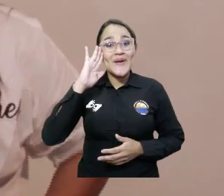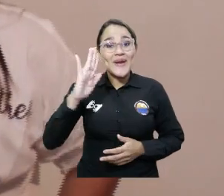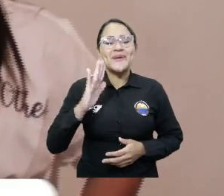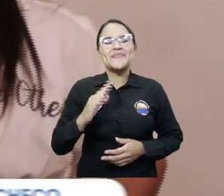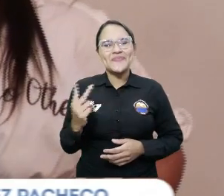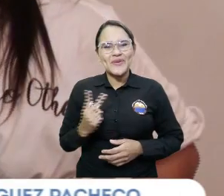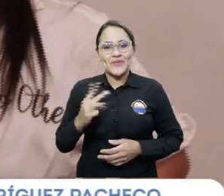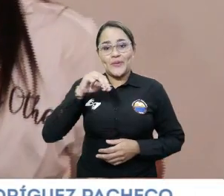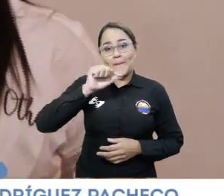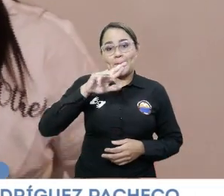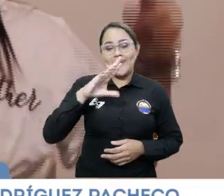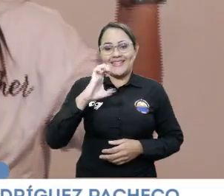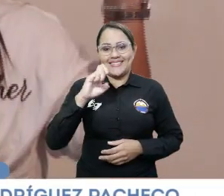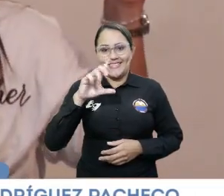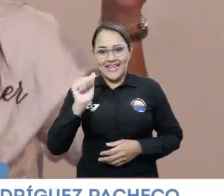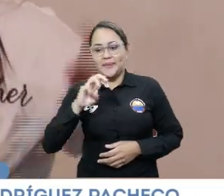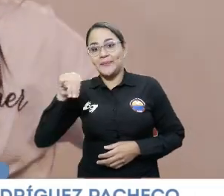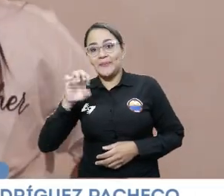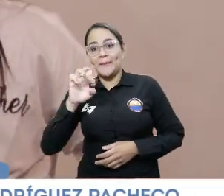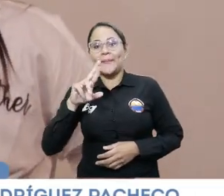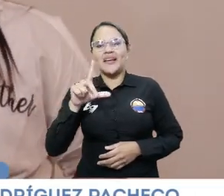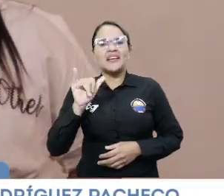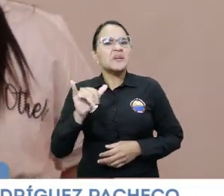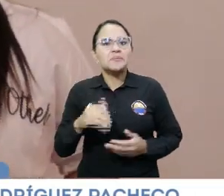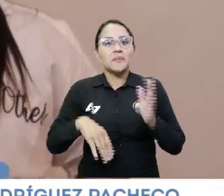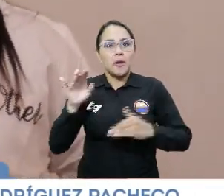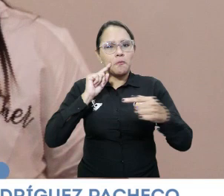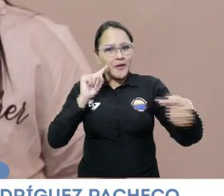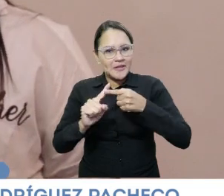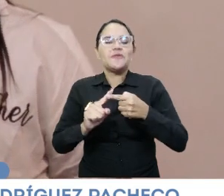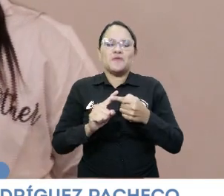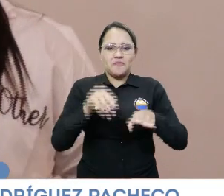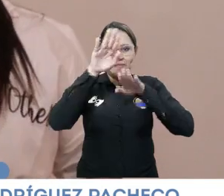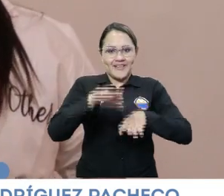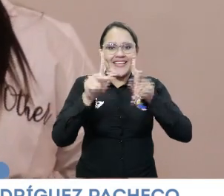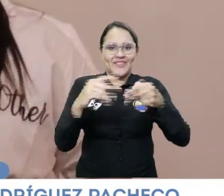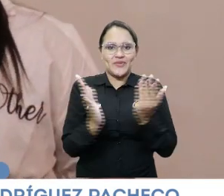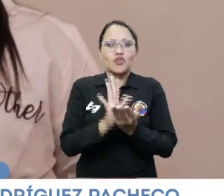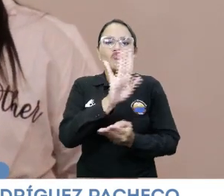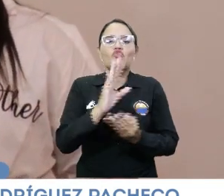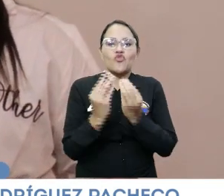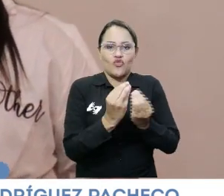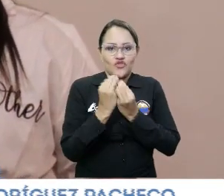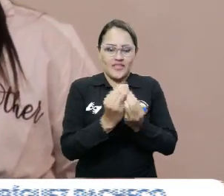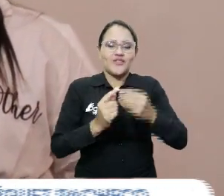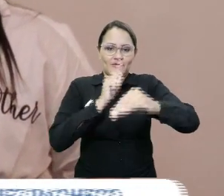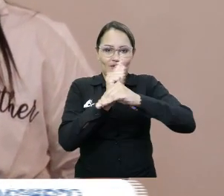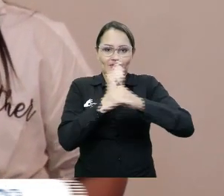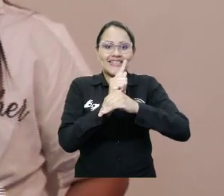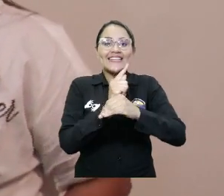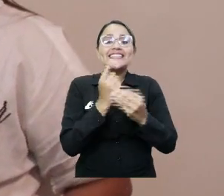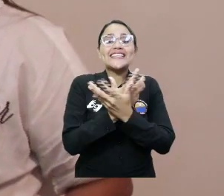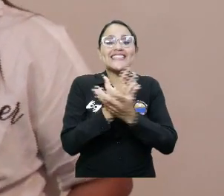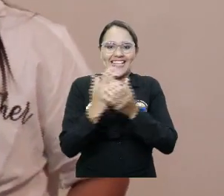Hola, nosotras somos Marcela Chávez, Merly Rodríguez, candidatas a representantes estudiantiles ante el Consejo de Facultad de Ciencias de la Educación. Te invitamos